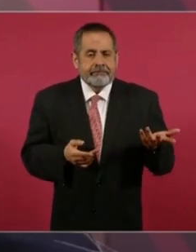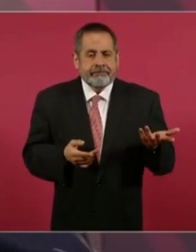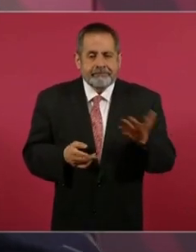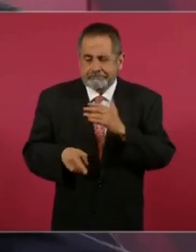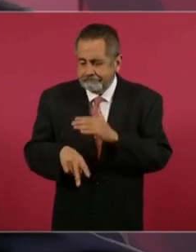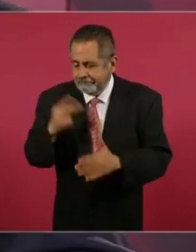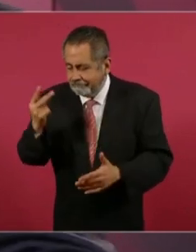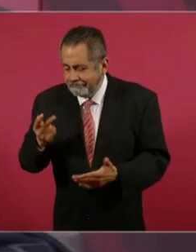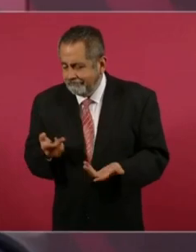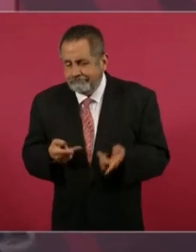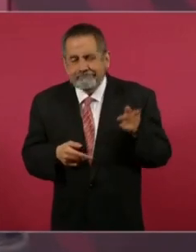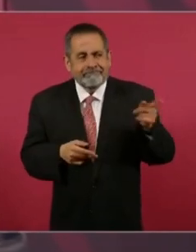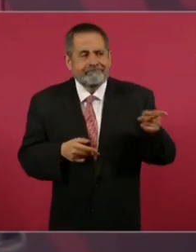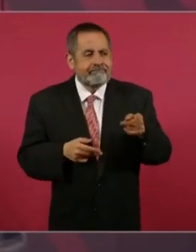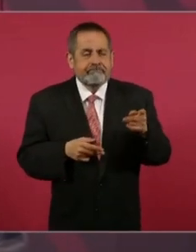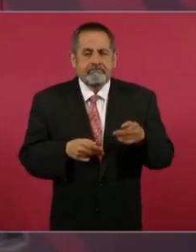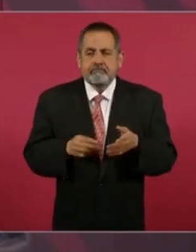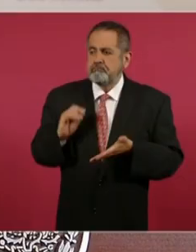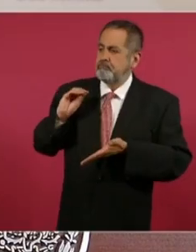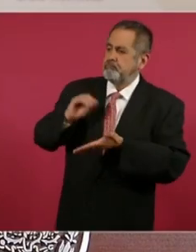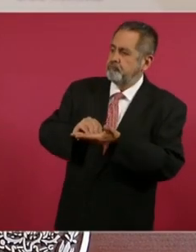pues no vas a encontrar nada.